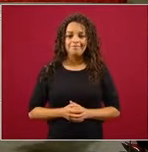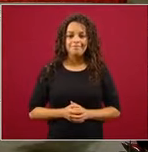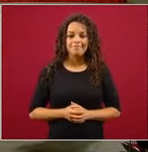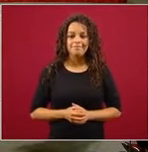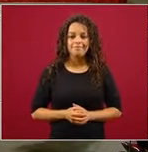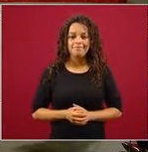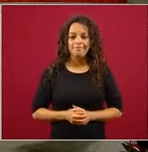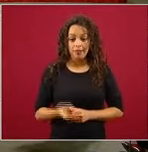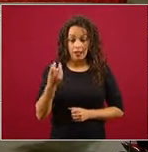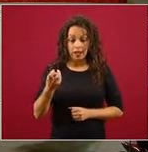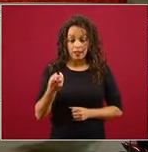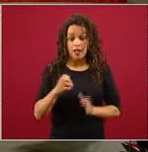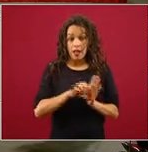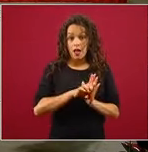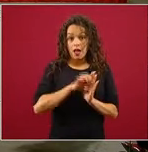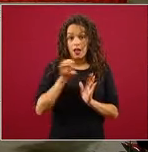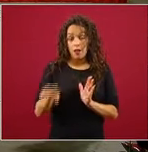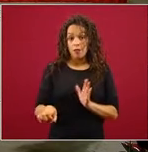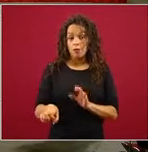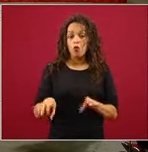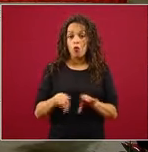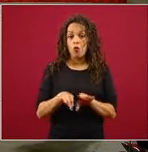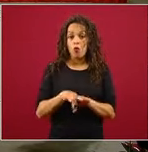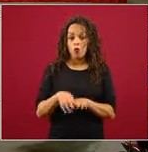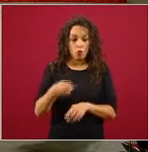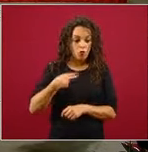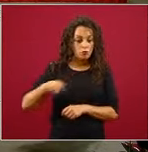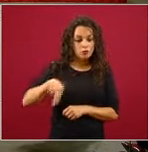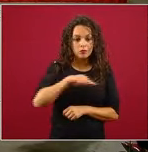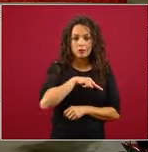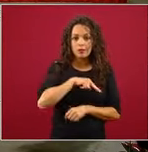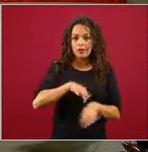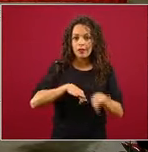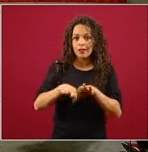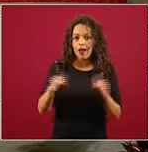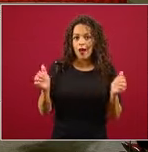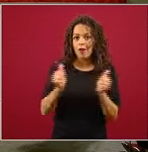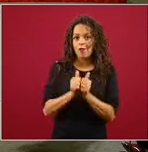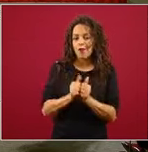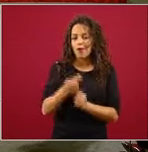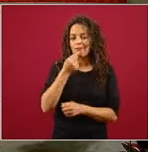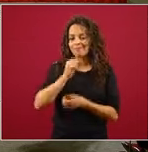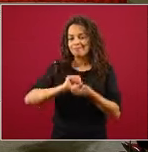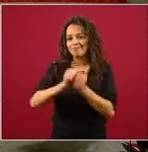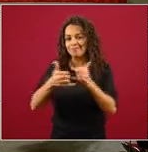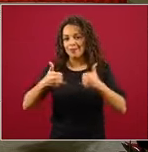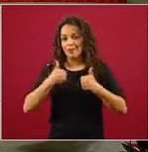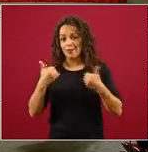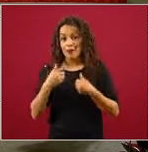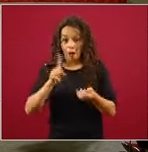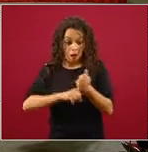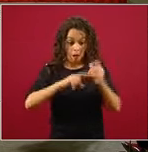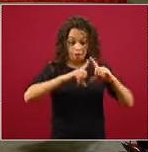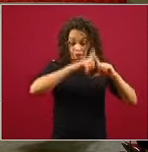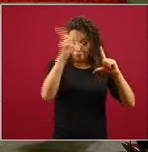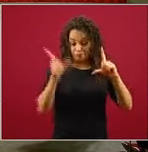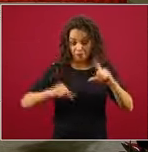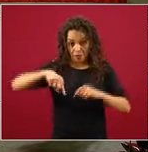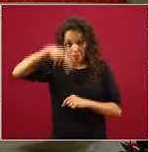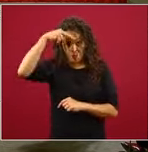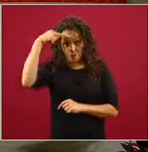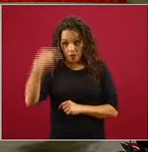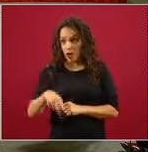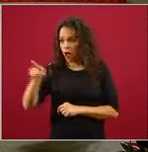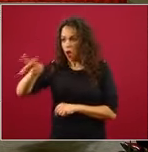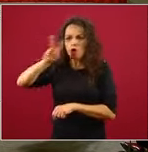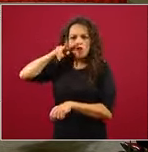Este es un ejemplo de cómo trabajamos con adolescentes de todo nuestro país. Ellos son voluntarios, trabajan